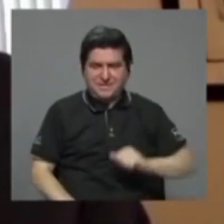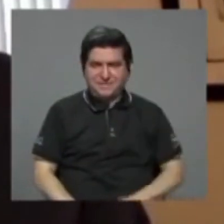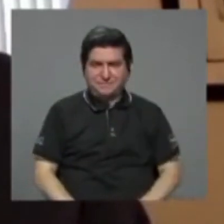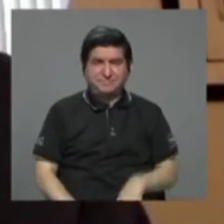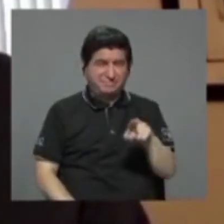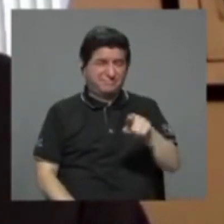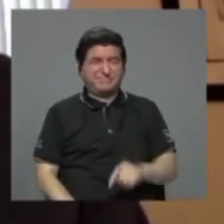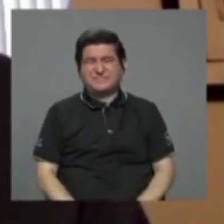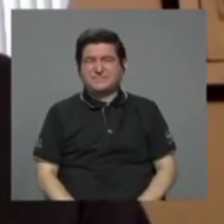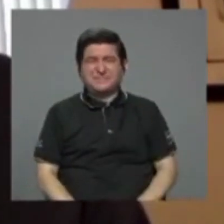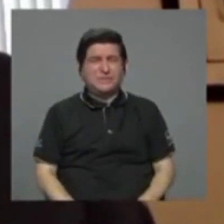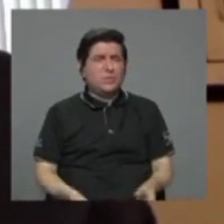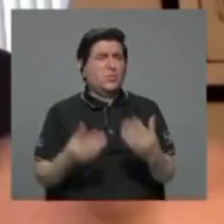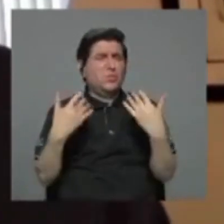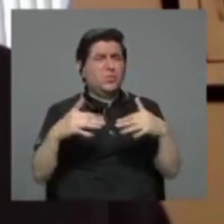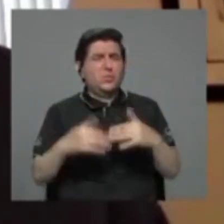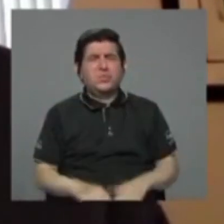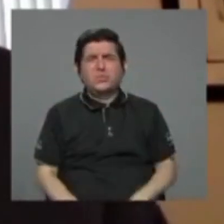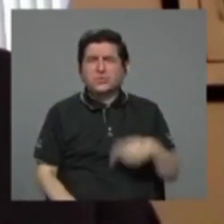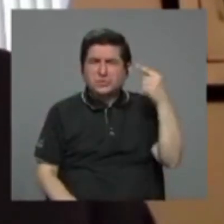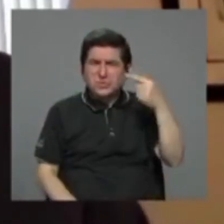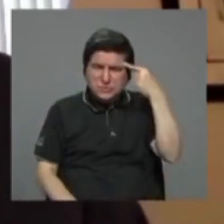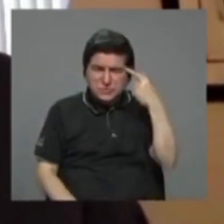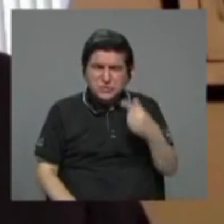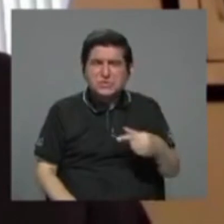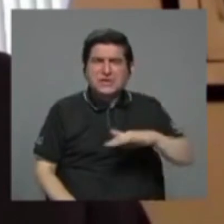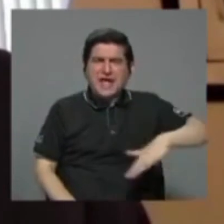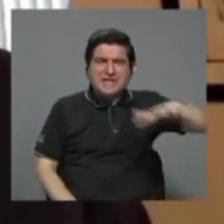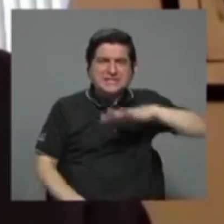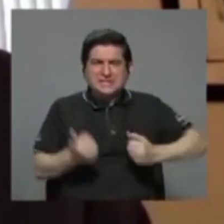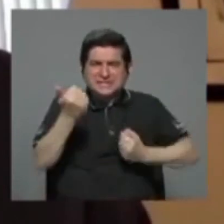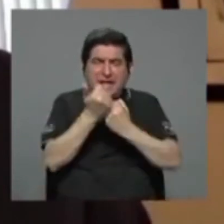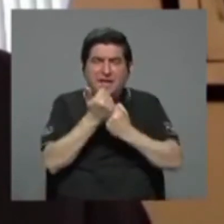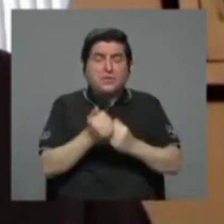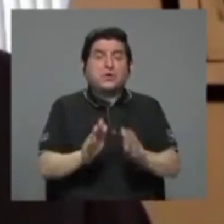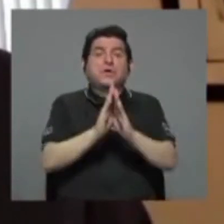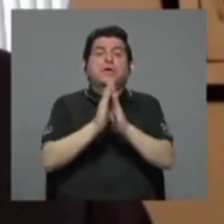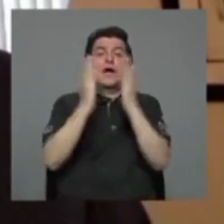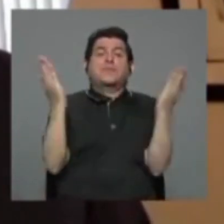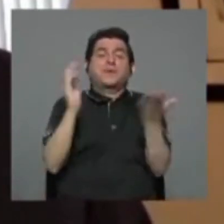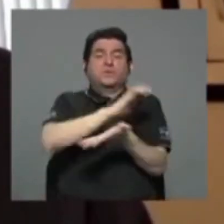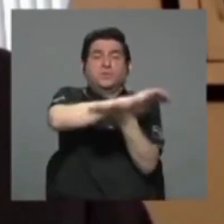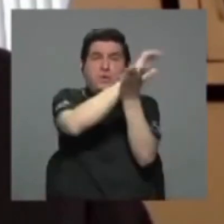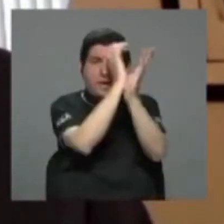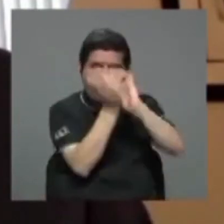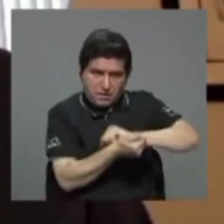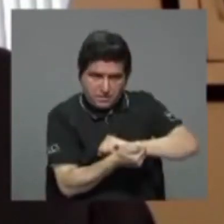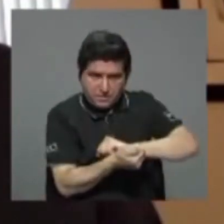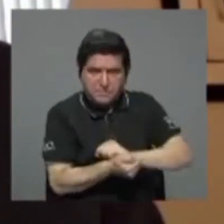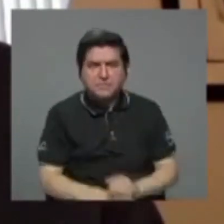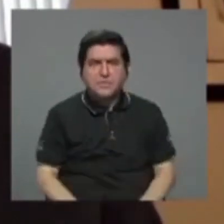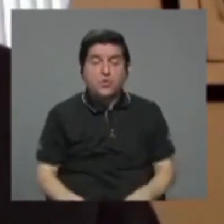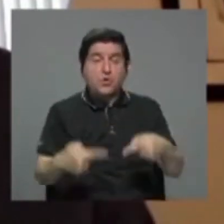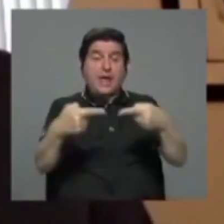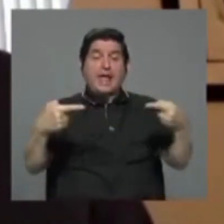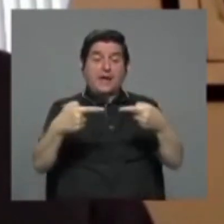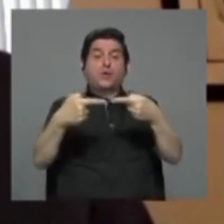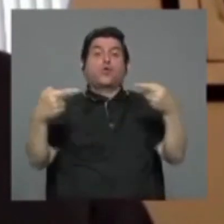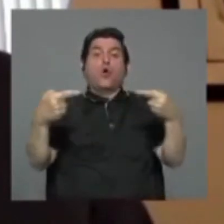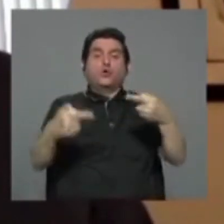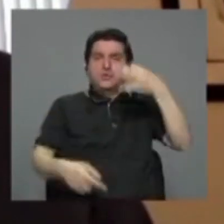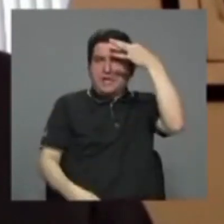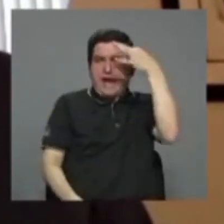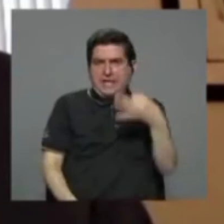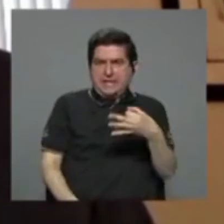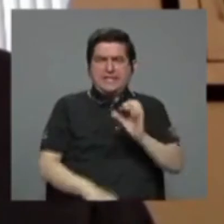muy estatistas, y abrirse más a reformas que contradecían